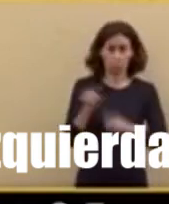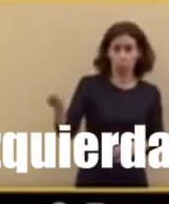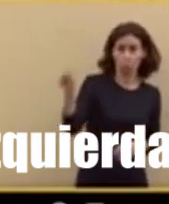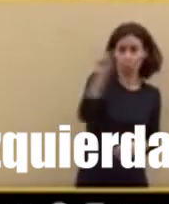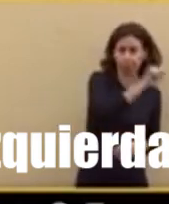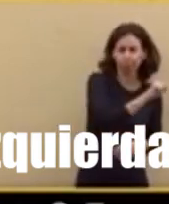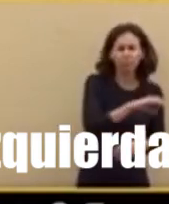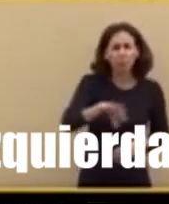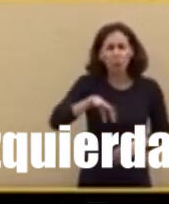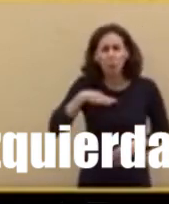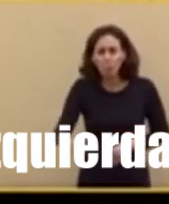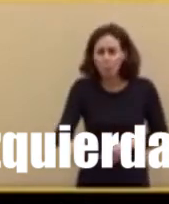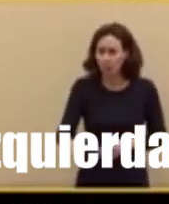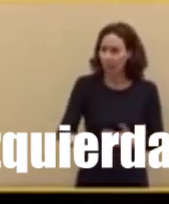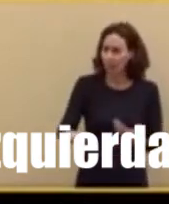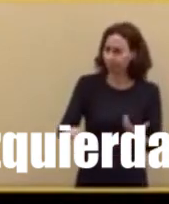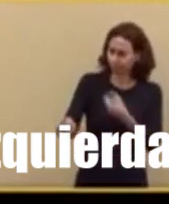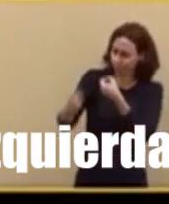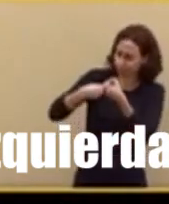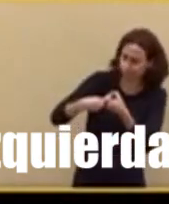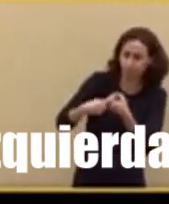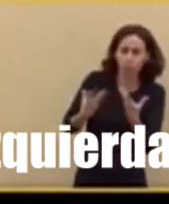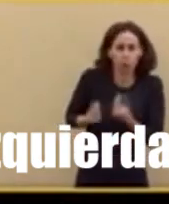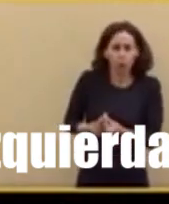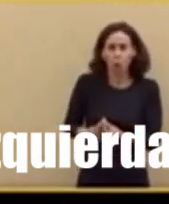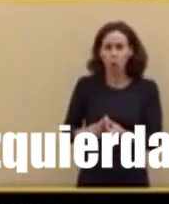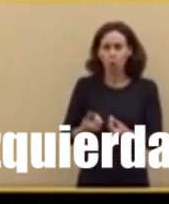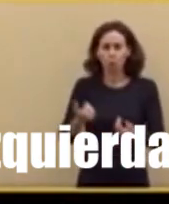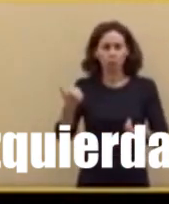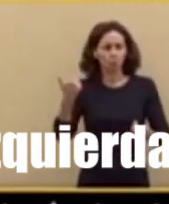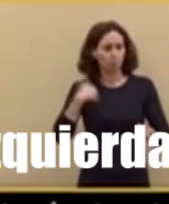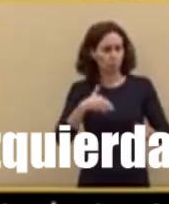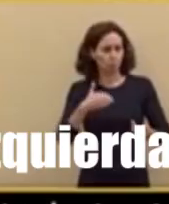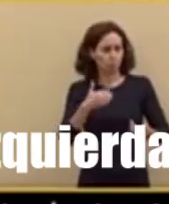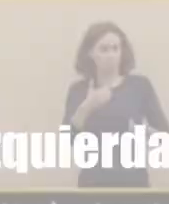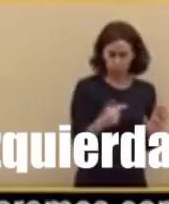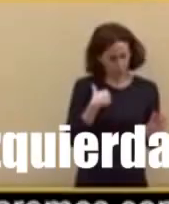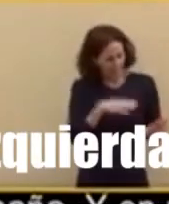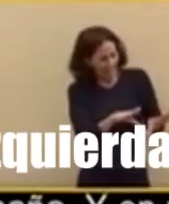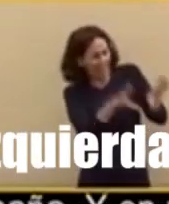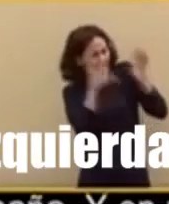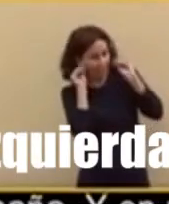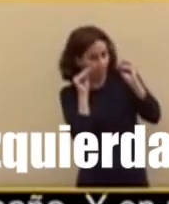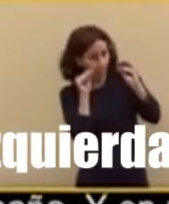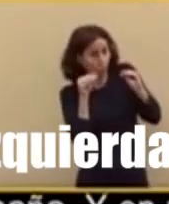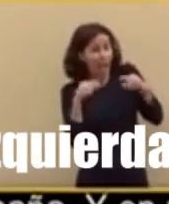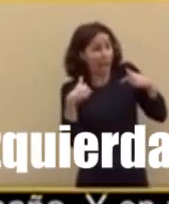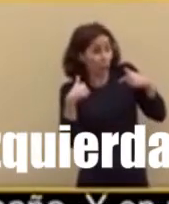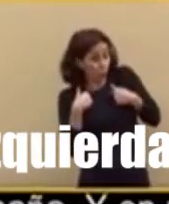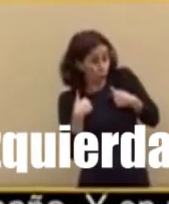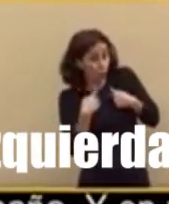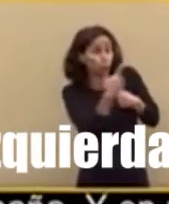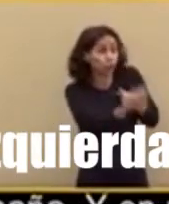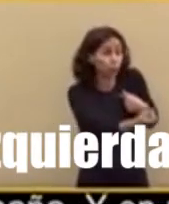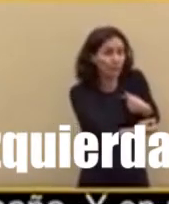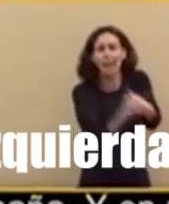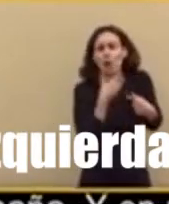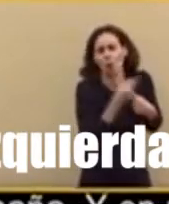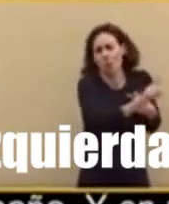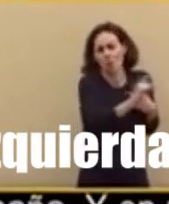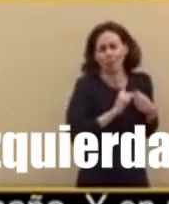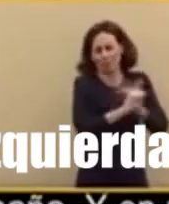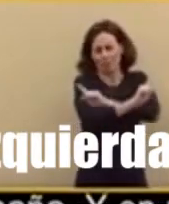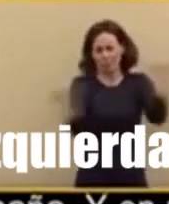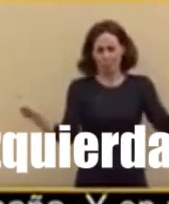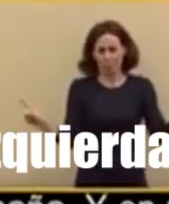tanto coraje y servicio a España como ha hecho el partido que derrotó a ETA. Usted ya es parte del problema de España y no